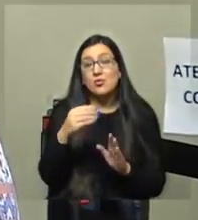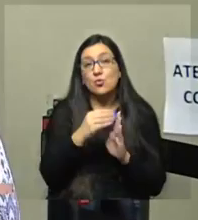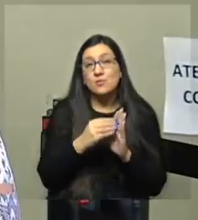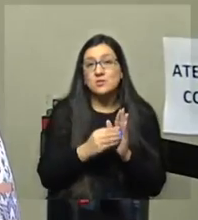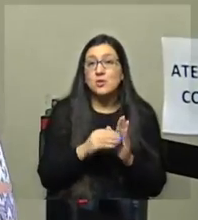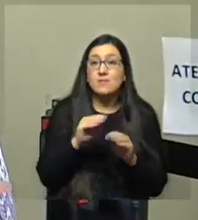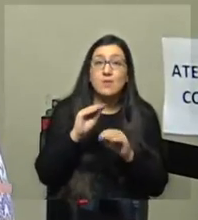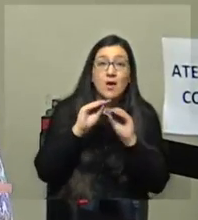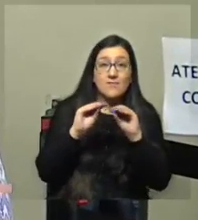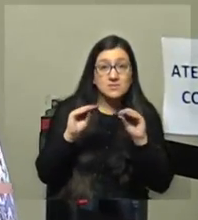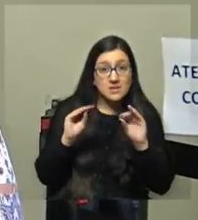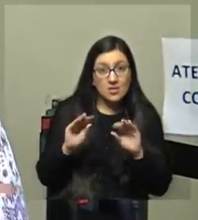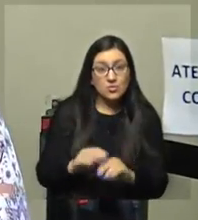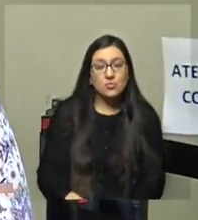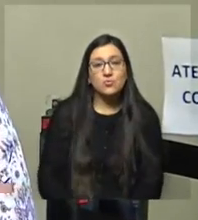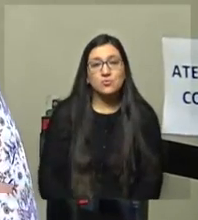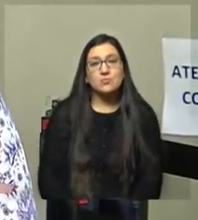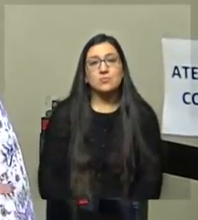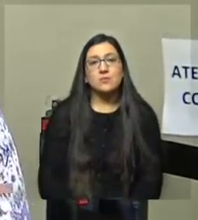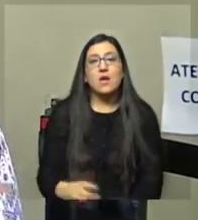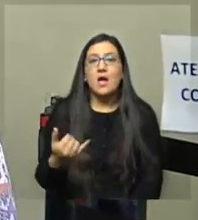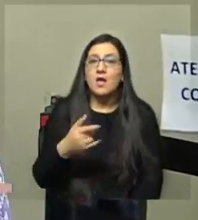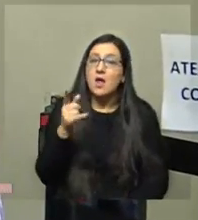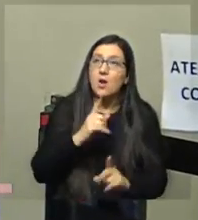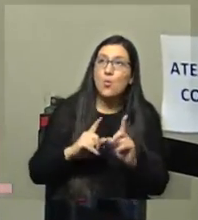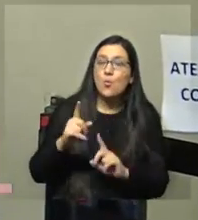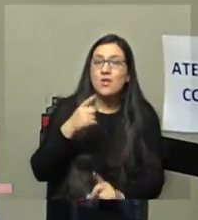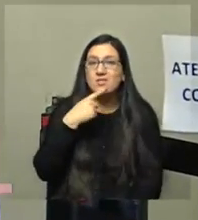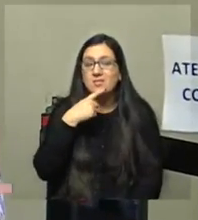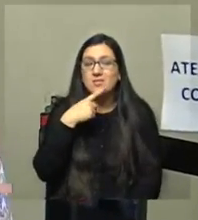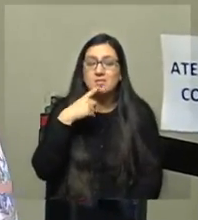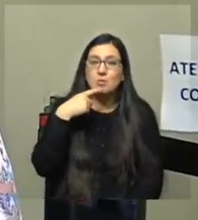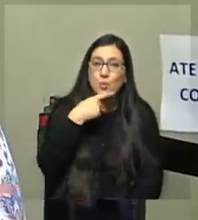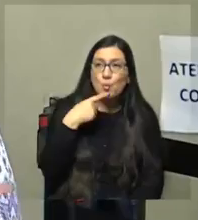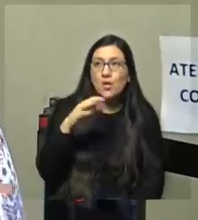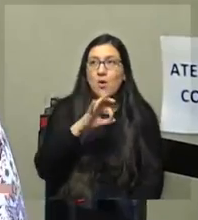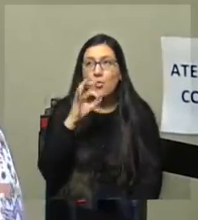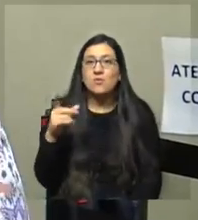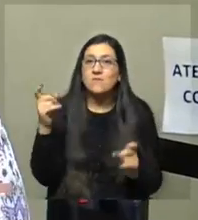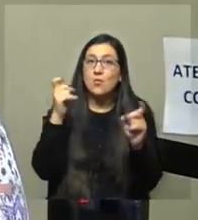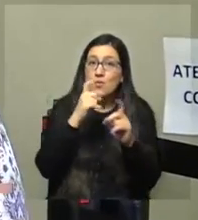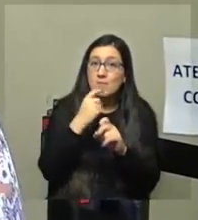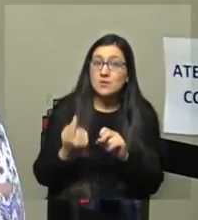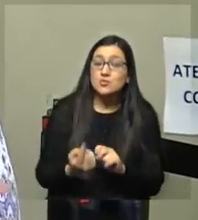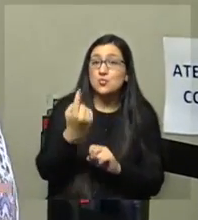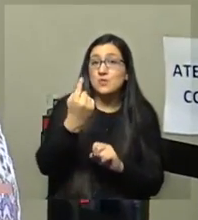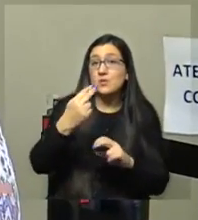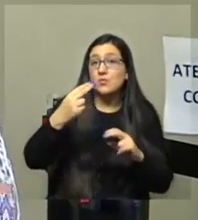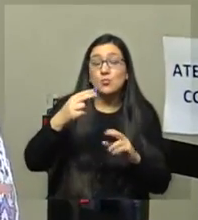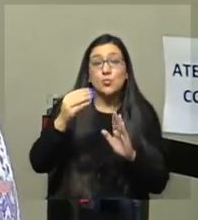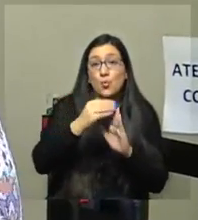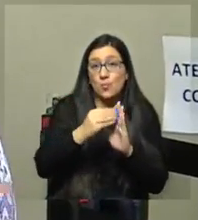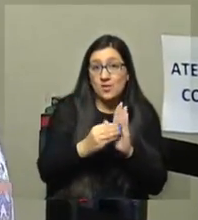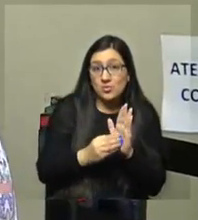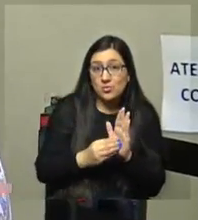vamos comentando si tiene alguna dificultad o algo. Entonces, siempre existe, más que se estudia todas